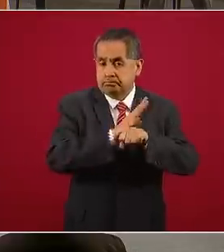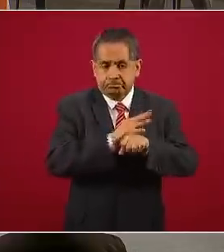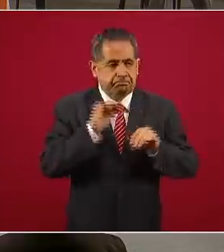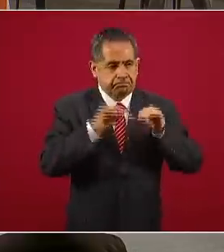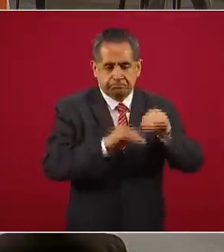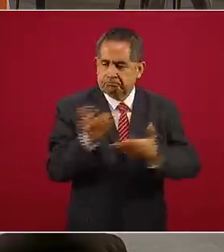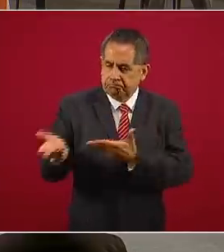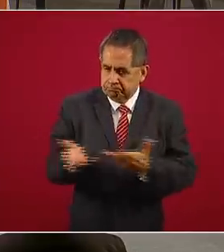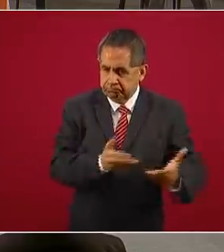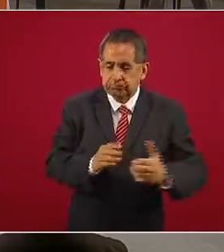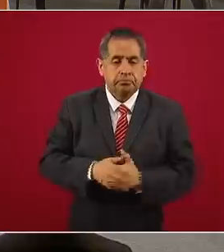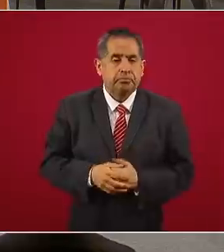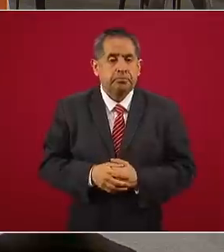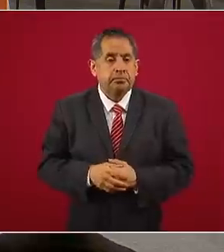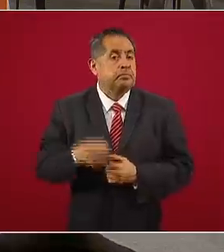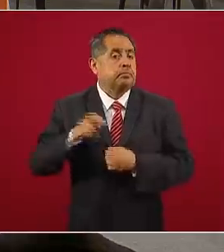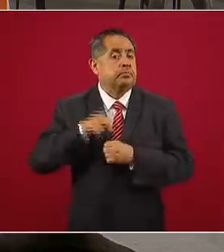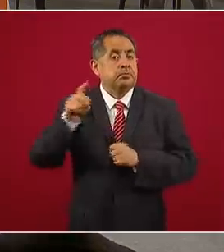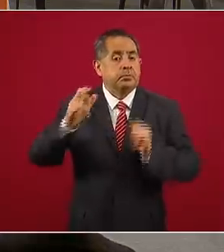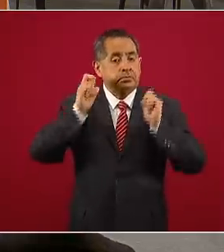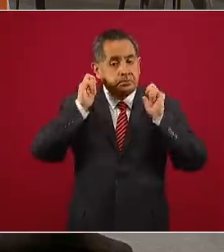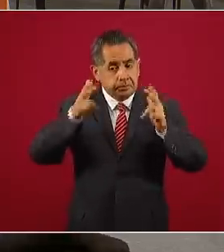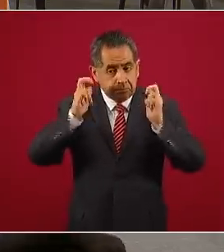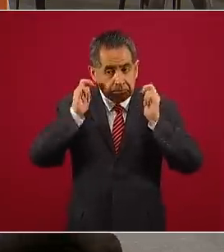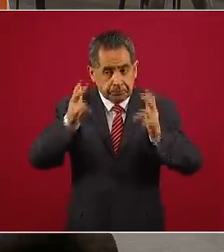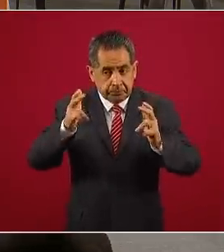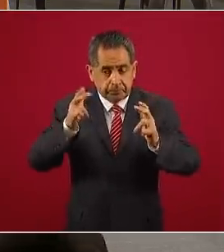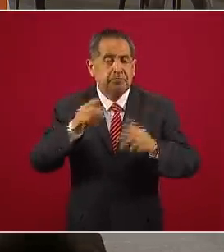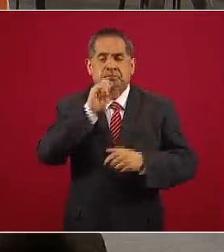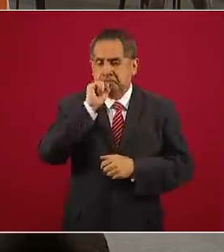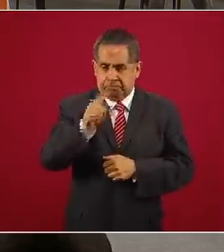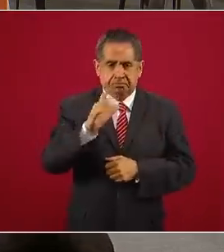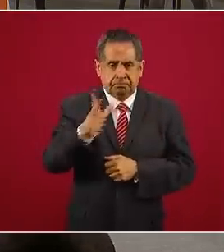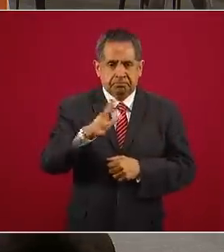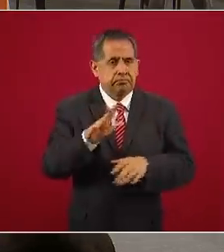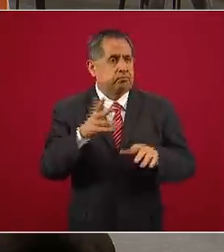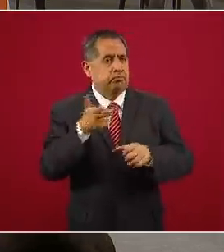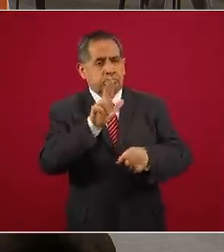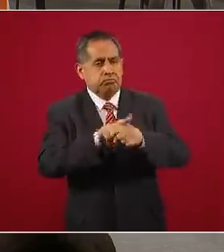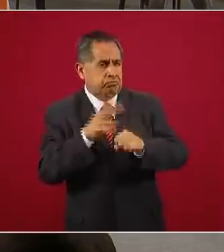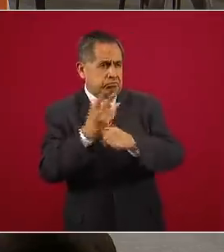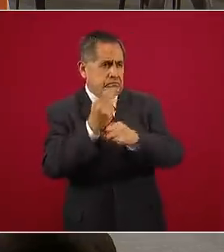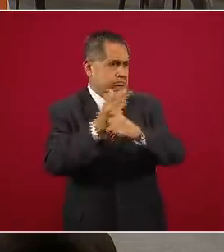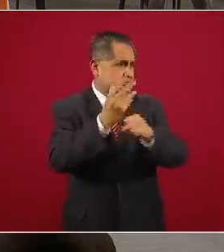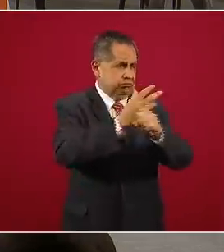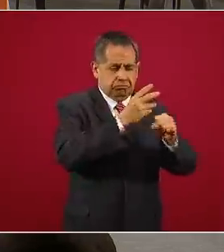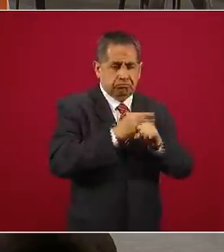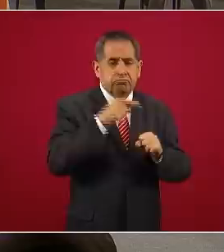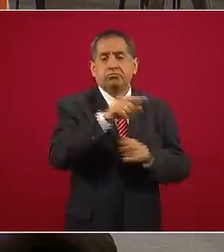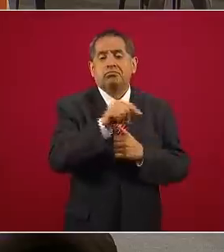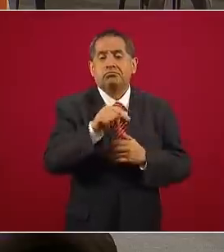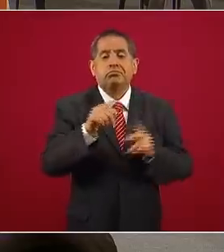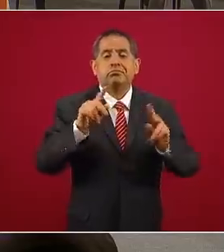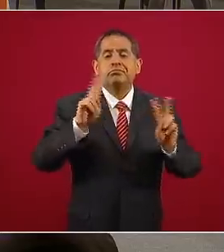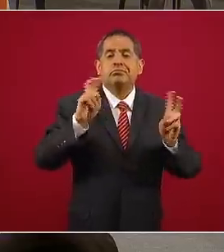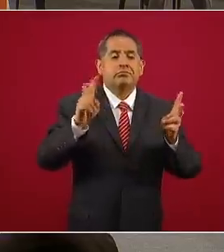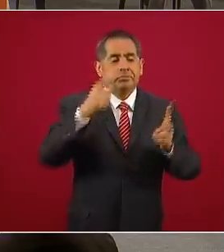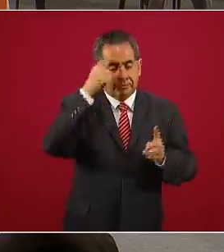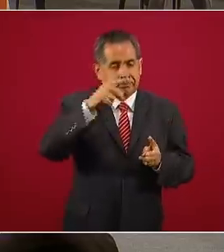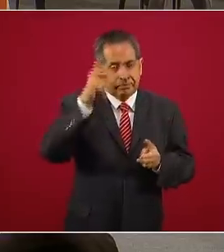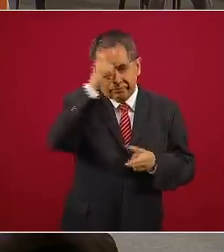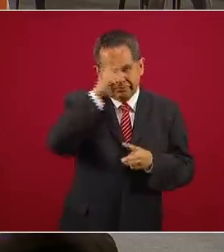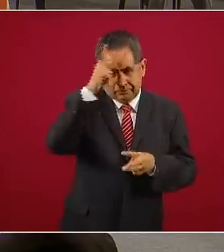en el clip de chapas junto con el gobierno del estado se hizo una reconversión a un centro de atención psicológica a pacientes